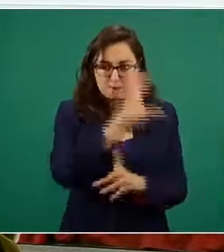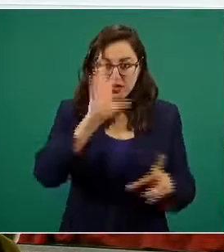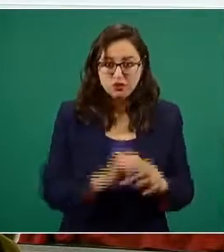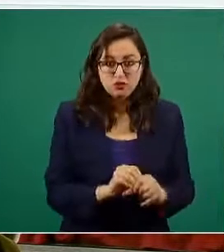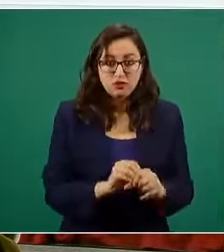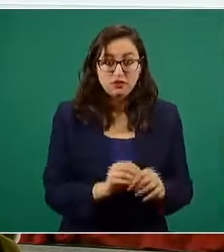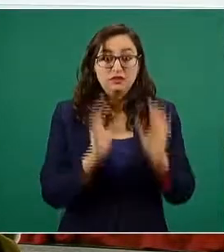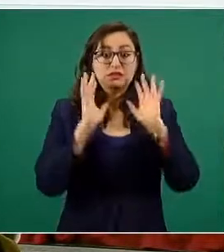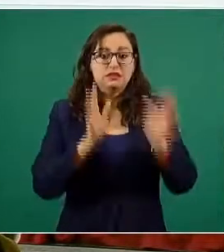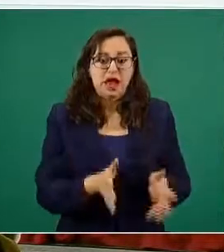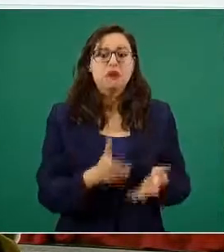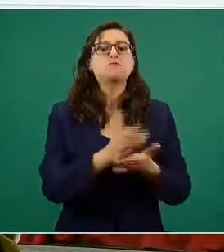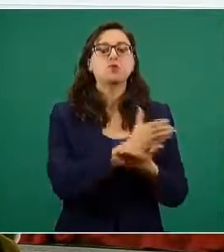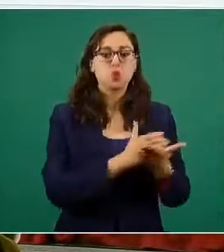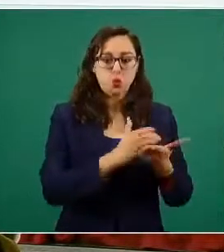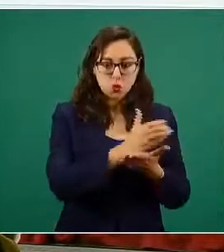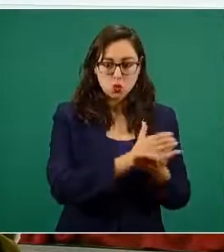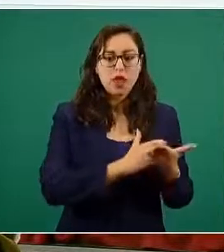La siguiente.